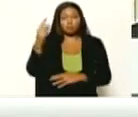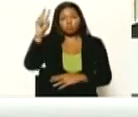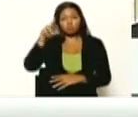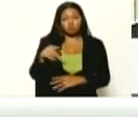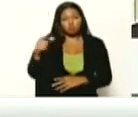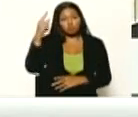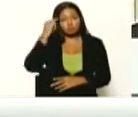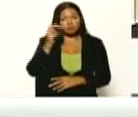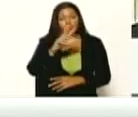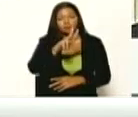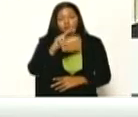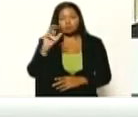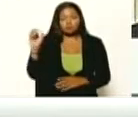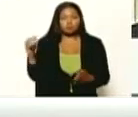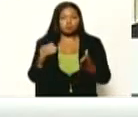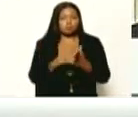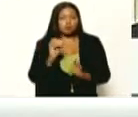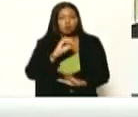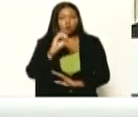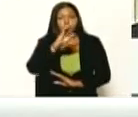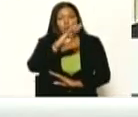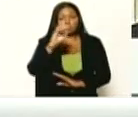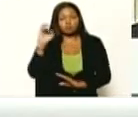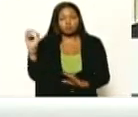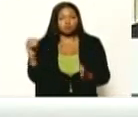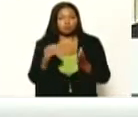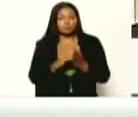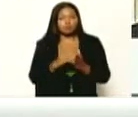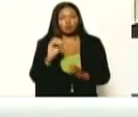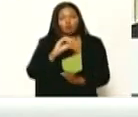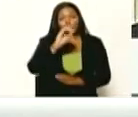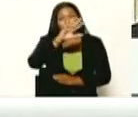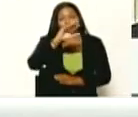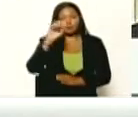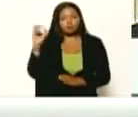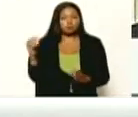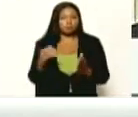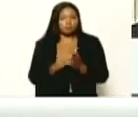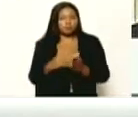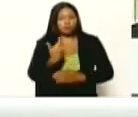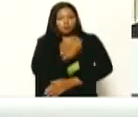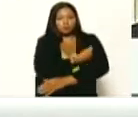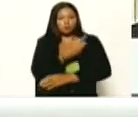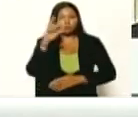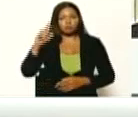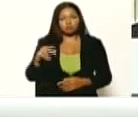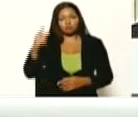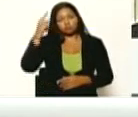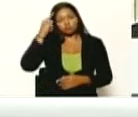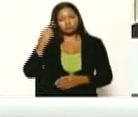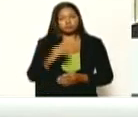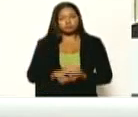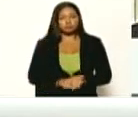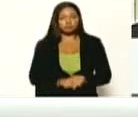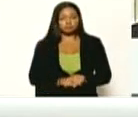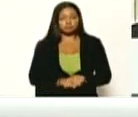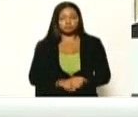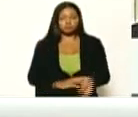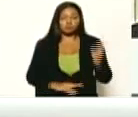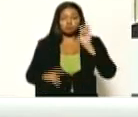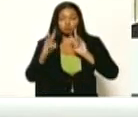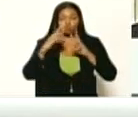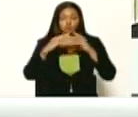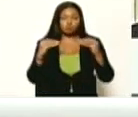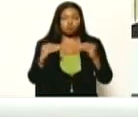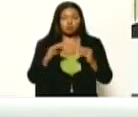300.000, 400.000, 500.000 vacunados diarios. Dentro del proceso de inmunización